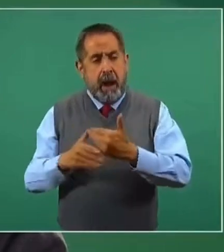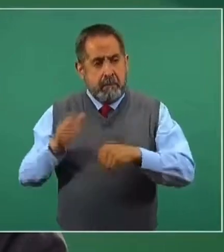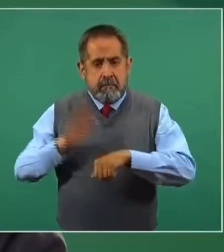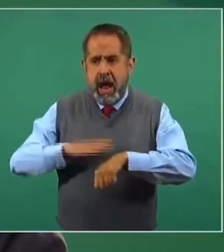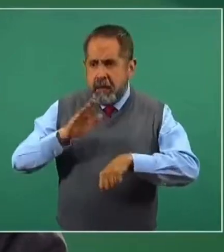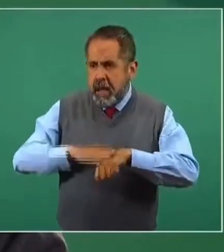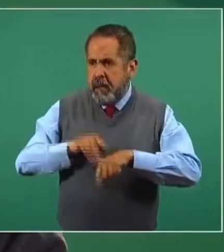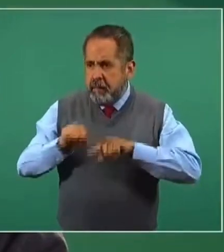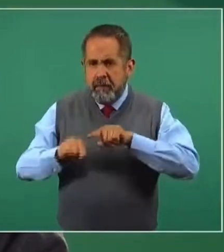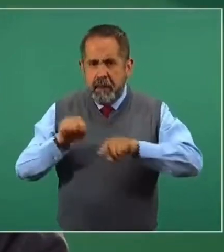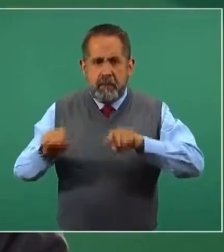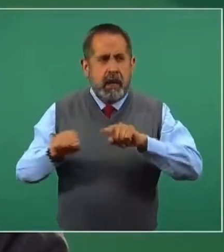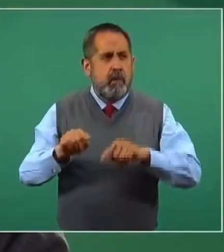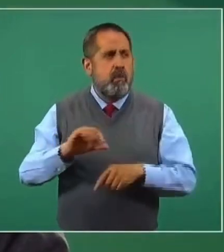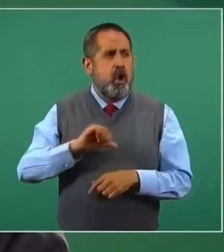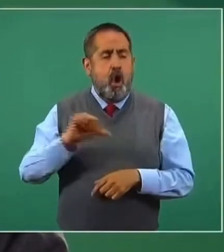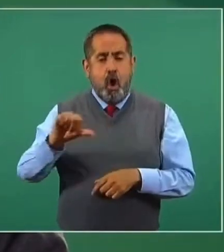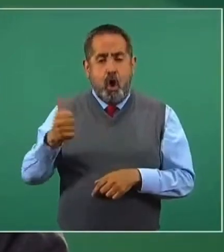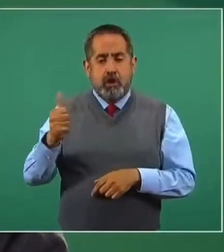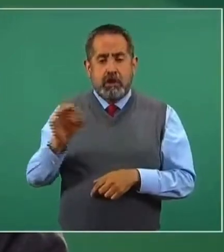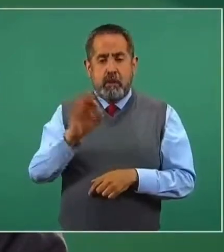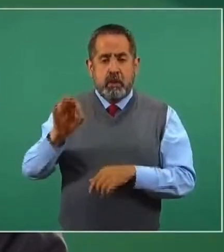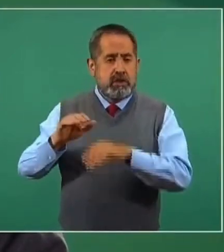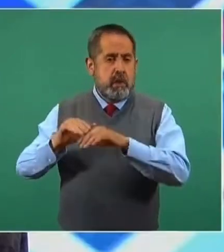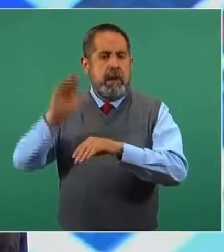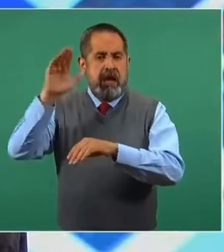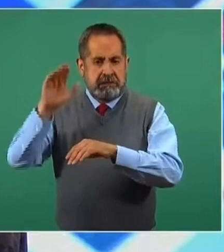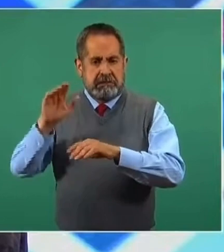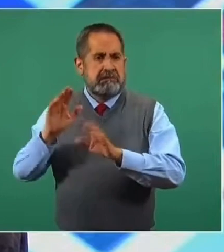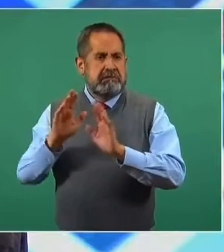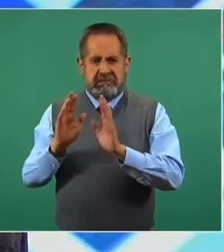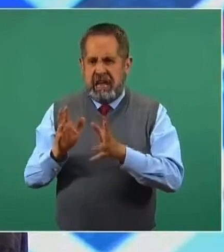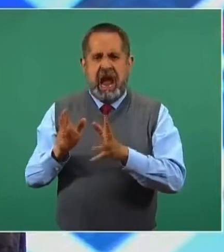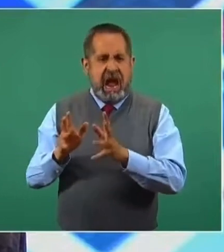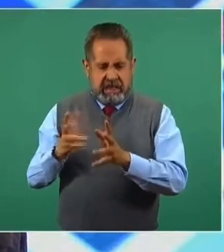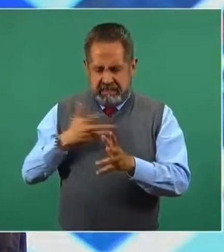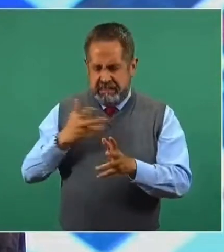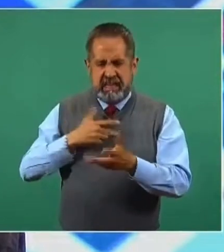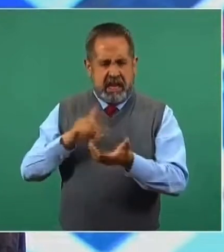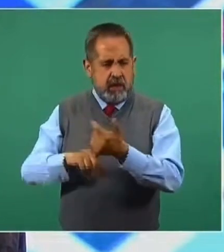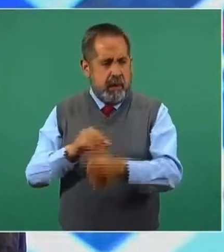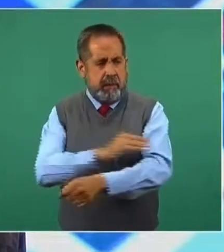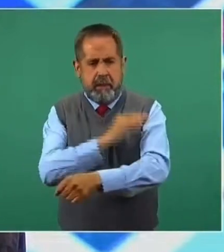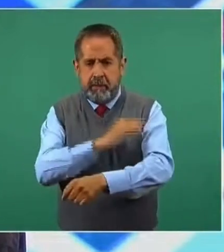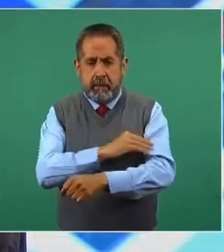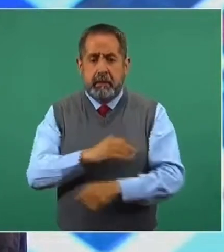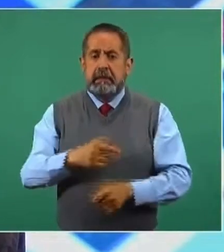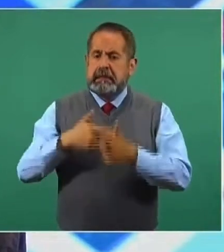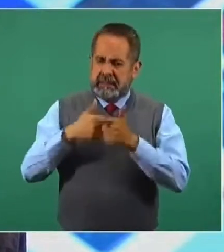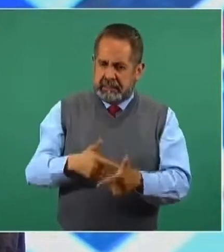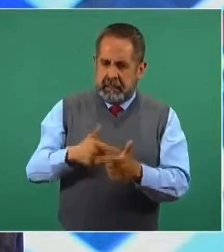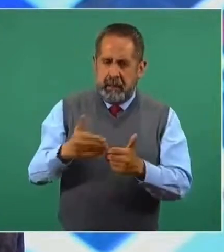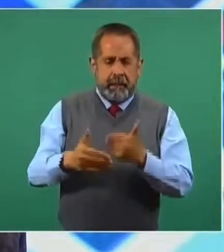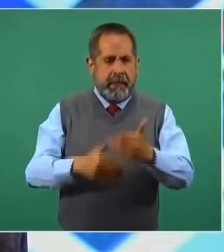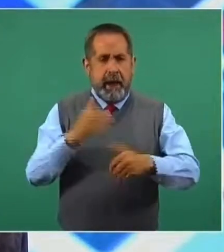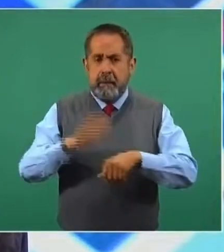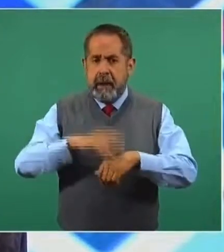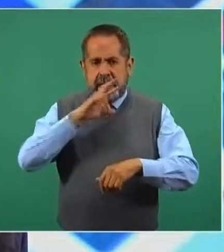cobertura ya superior a 11% de la población de México y seguiremos avanzando cada vez